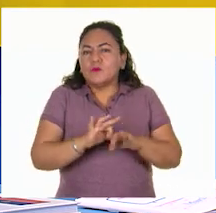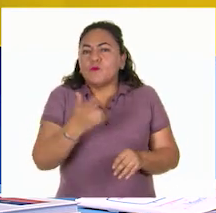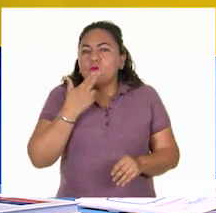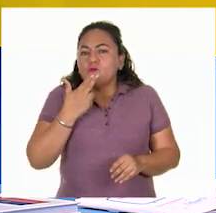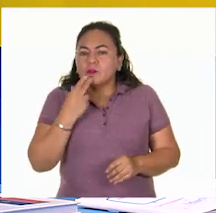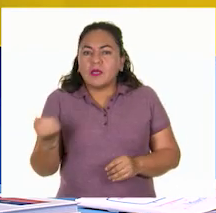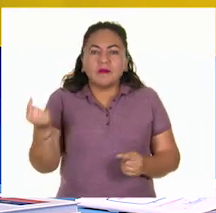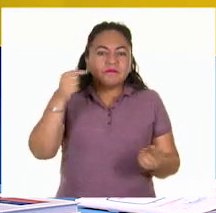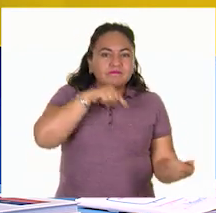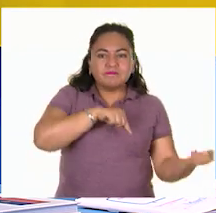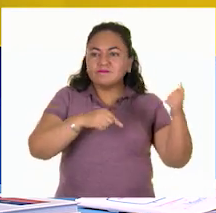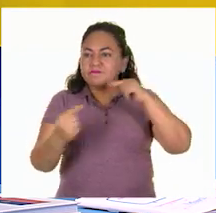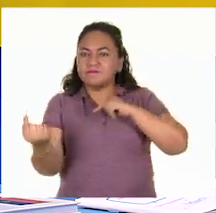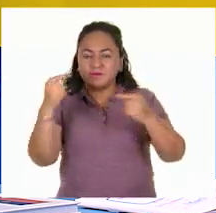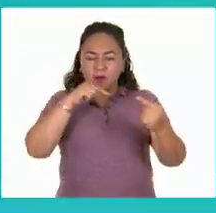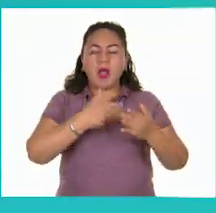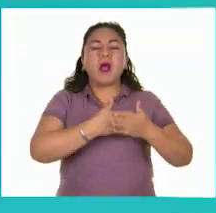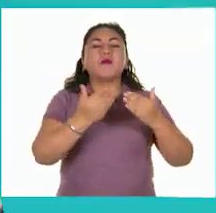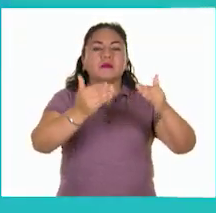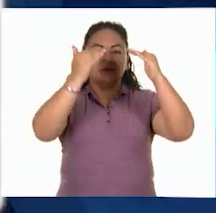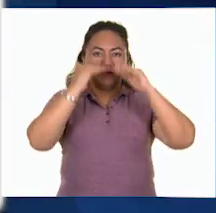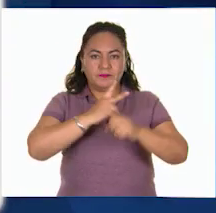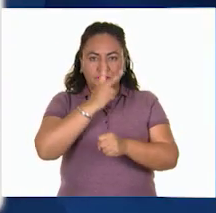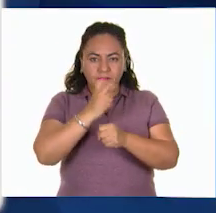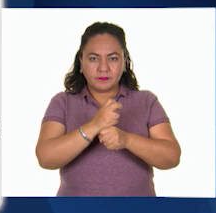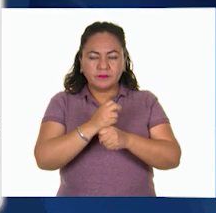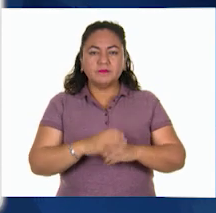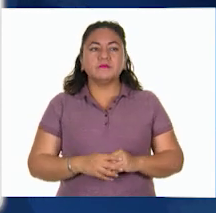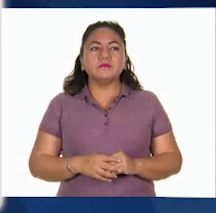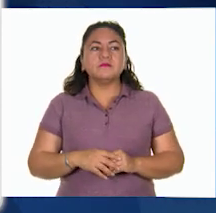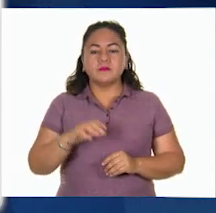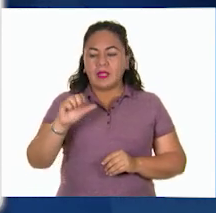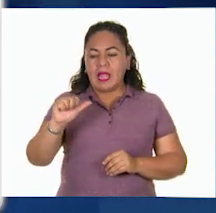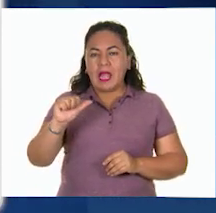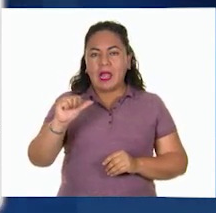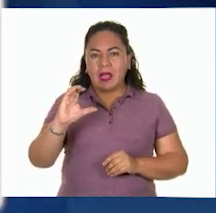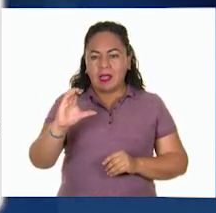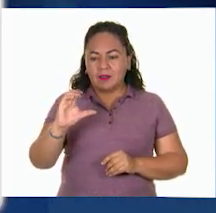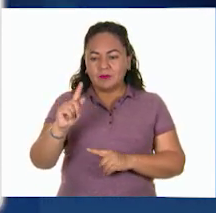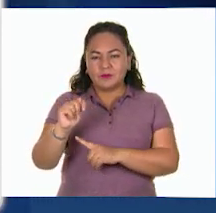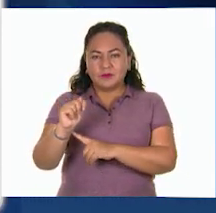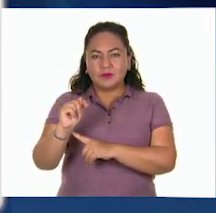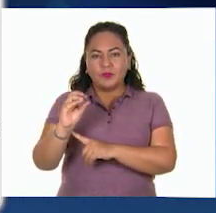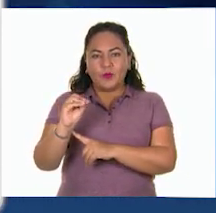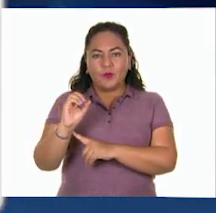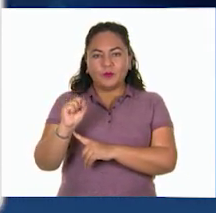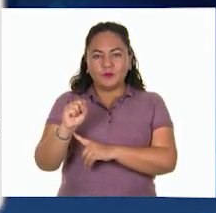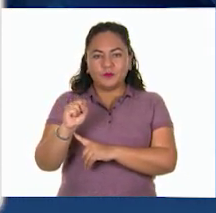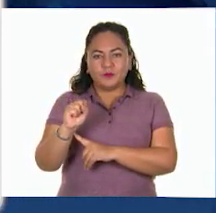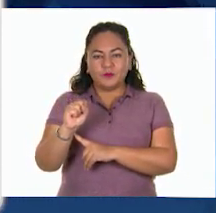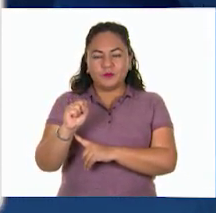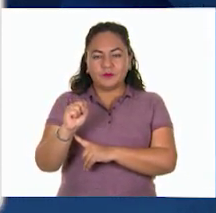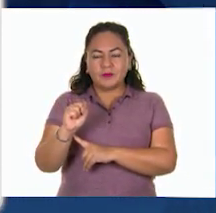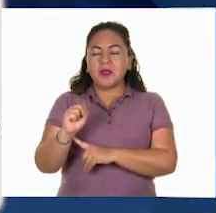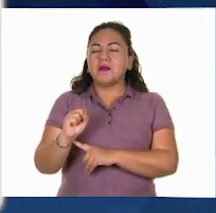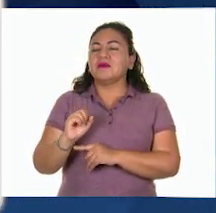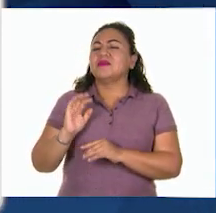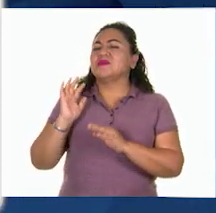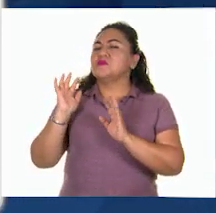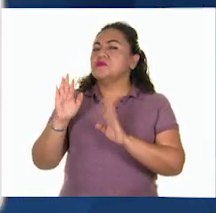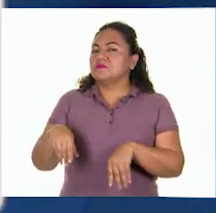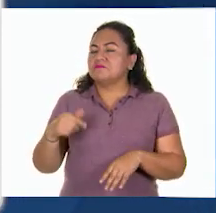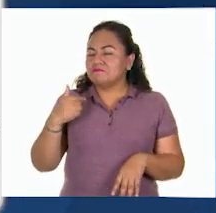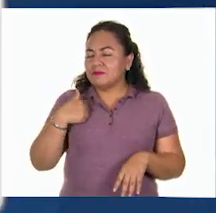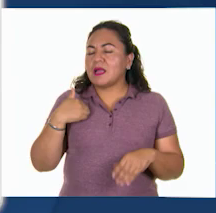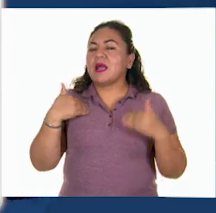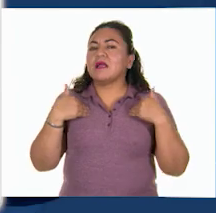Ahora vamos con el segundo elemento, y es actos. Uy, comprendí muy bien el concepto. Son